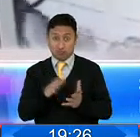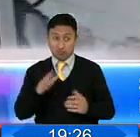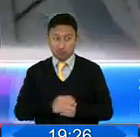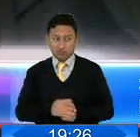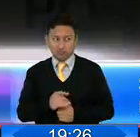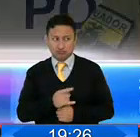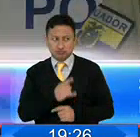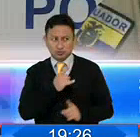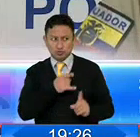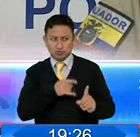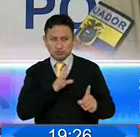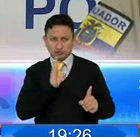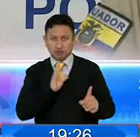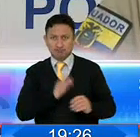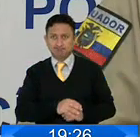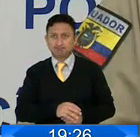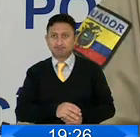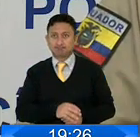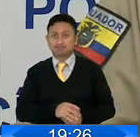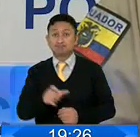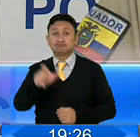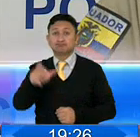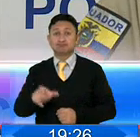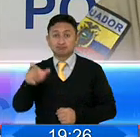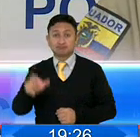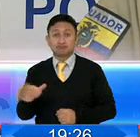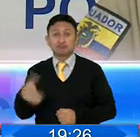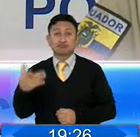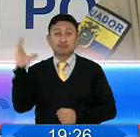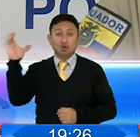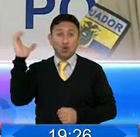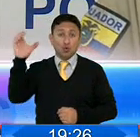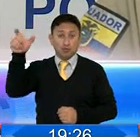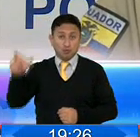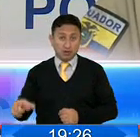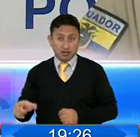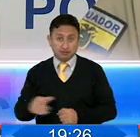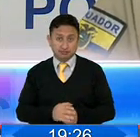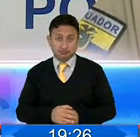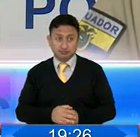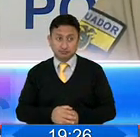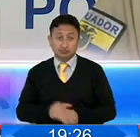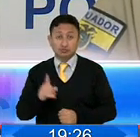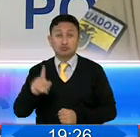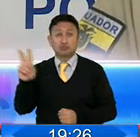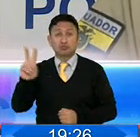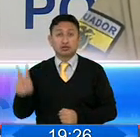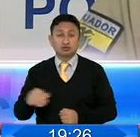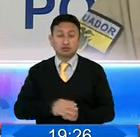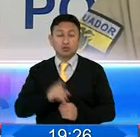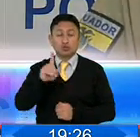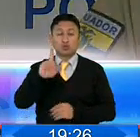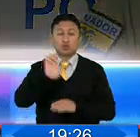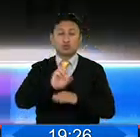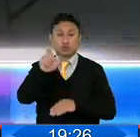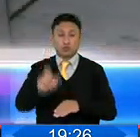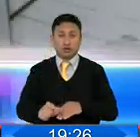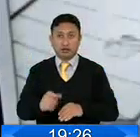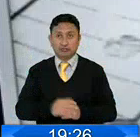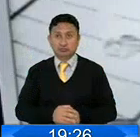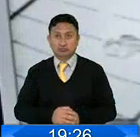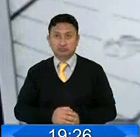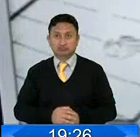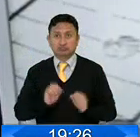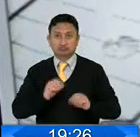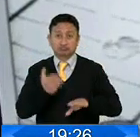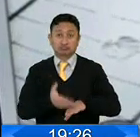de dinero. Los delincuentes serían de nacionalidad colombiana, un venezolano y un ecuatoriano. Así